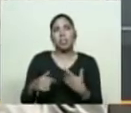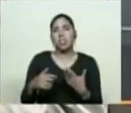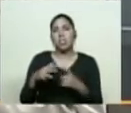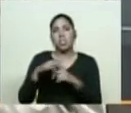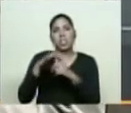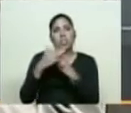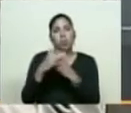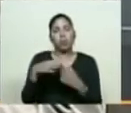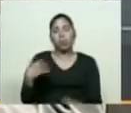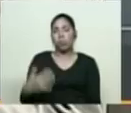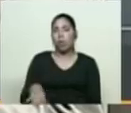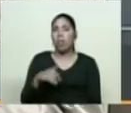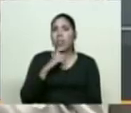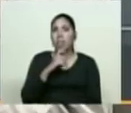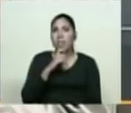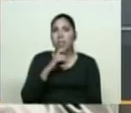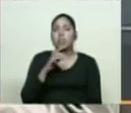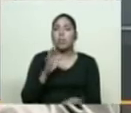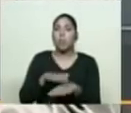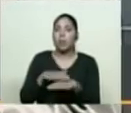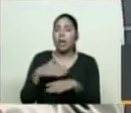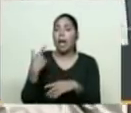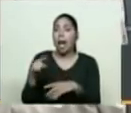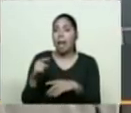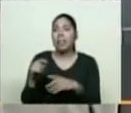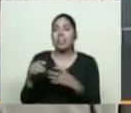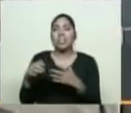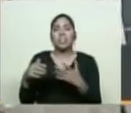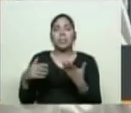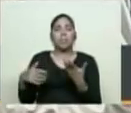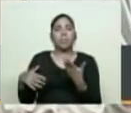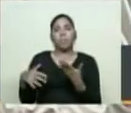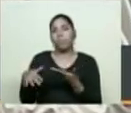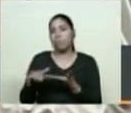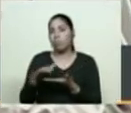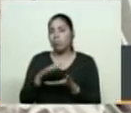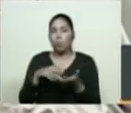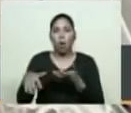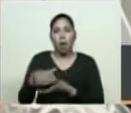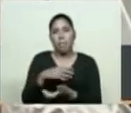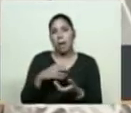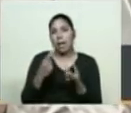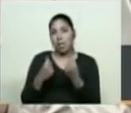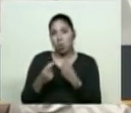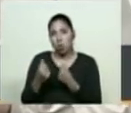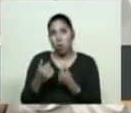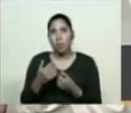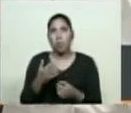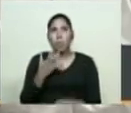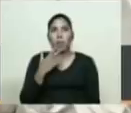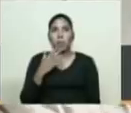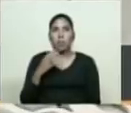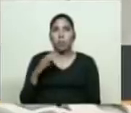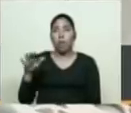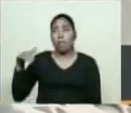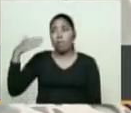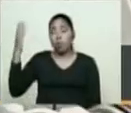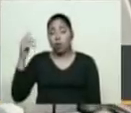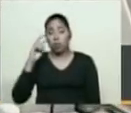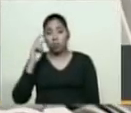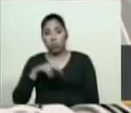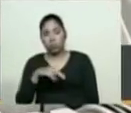en Venezuela en cuanto a lo económico, sabotaje económico, que uno desde afuera podría pensar que, bueno, que